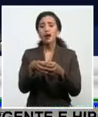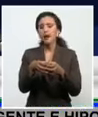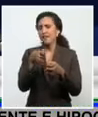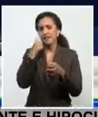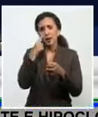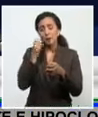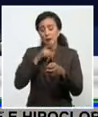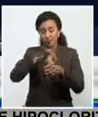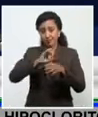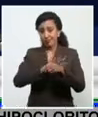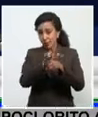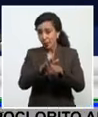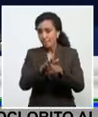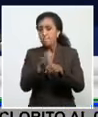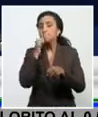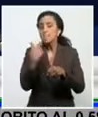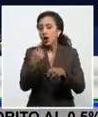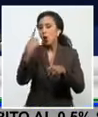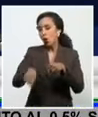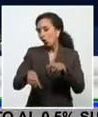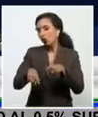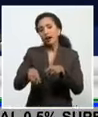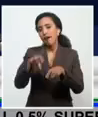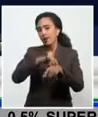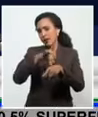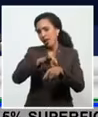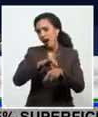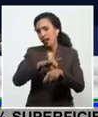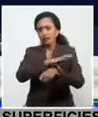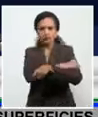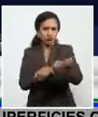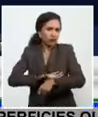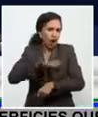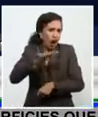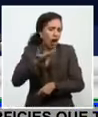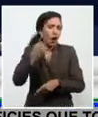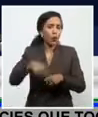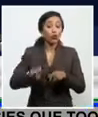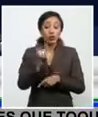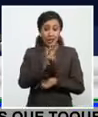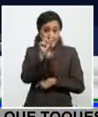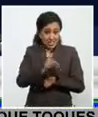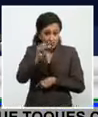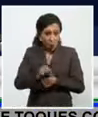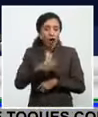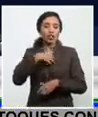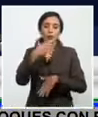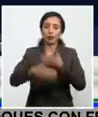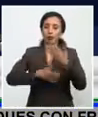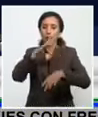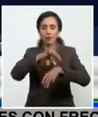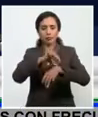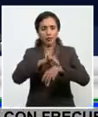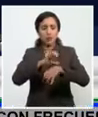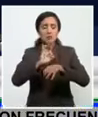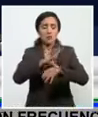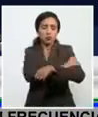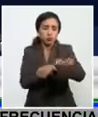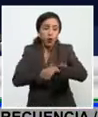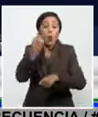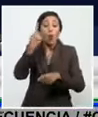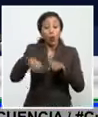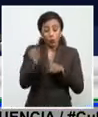asociadas, como es la hipertensión arterial, 3 casos tienen ese elemento, 1 con una obesidad